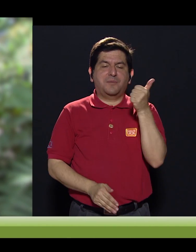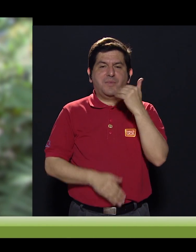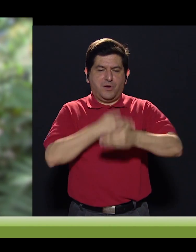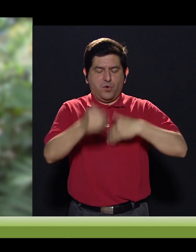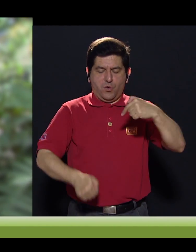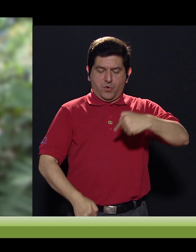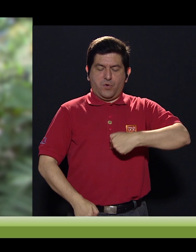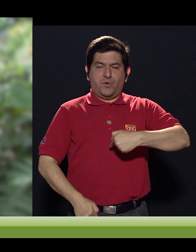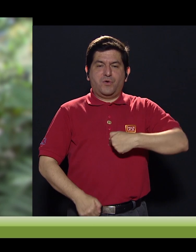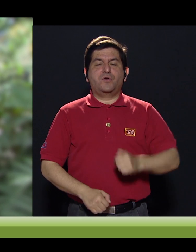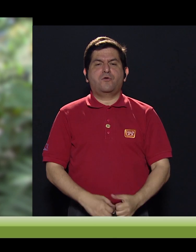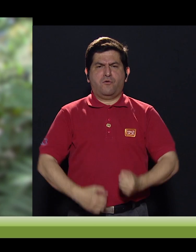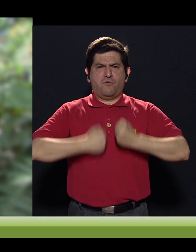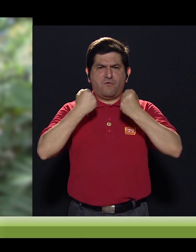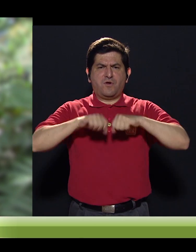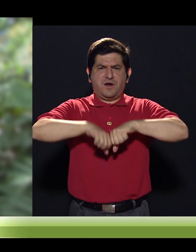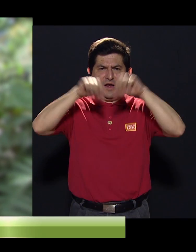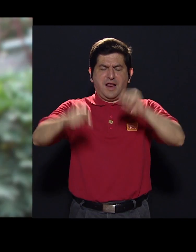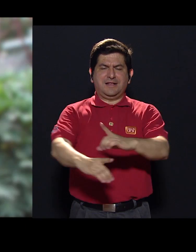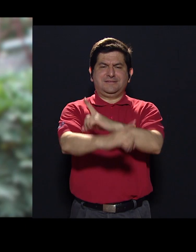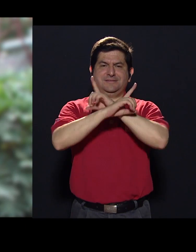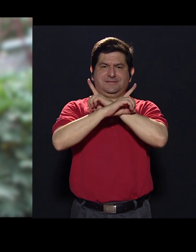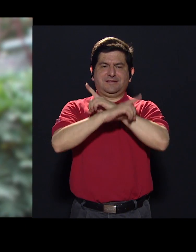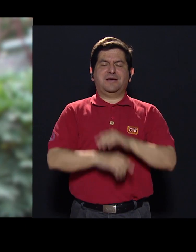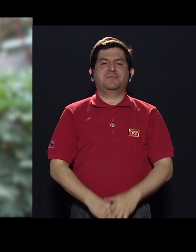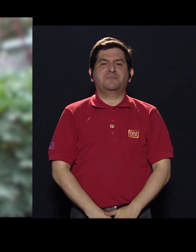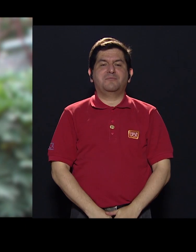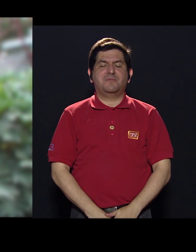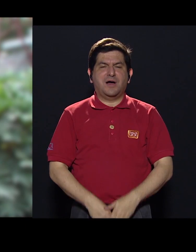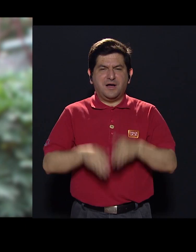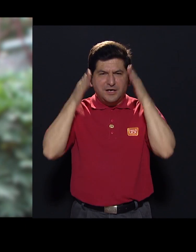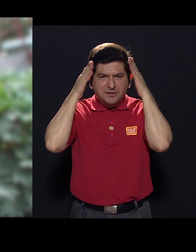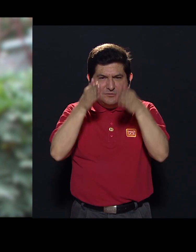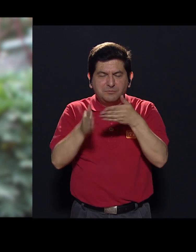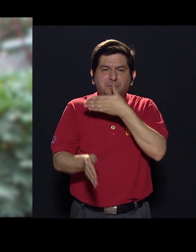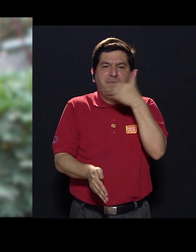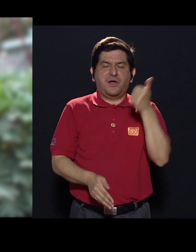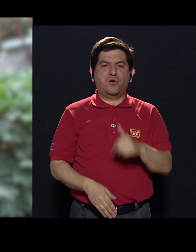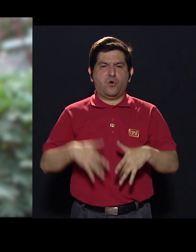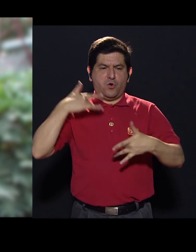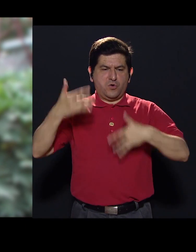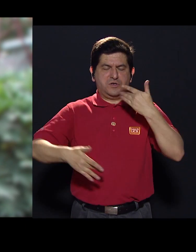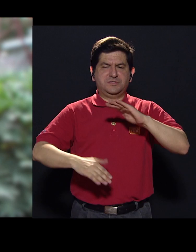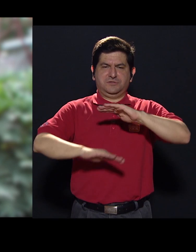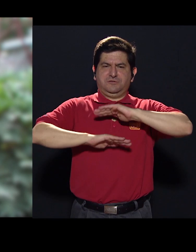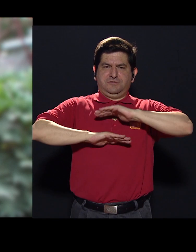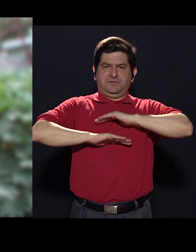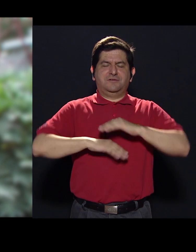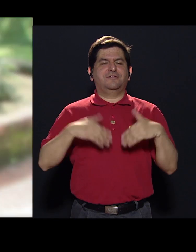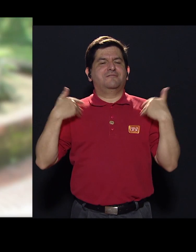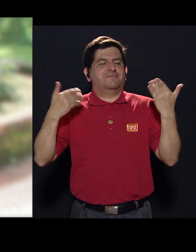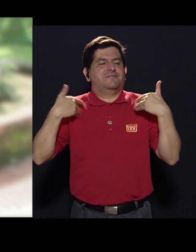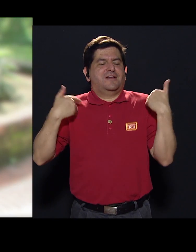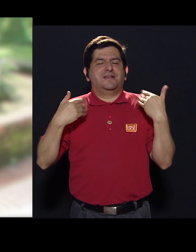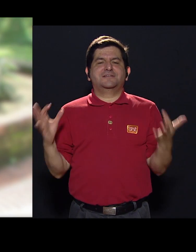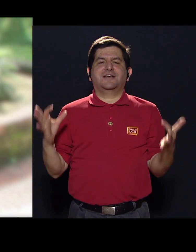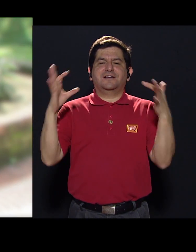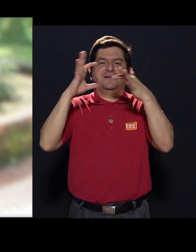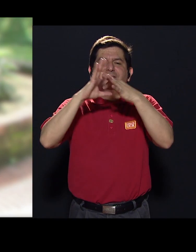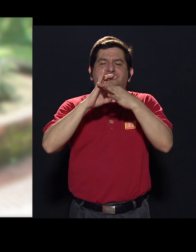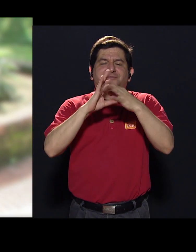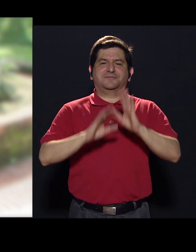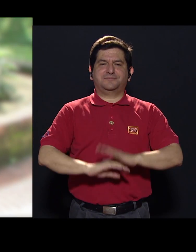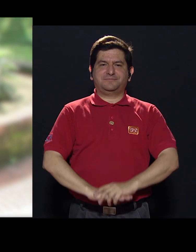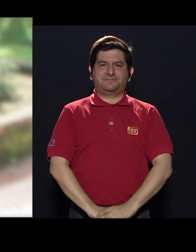sueño, mejor digestión, fortalecimiento del sistema inmunológico, mayor concentración, sentimiento de plenitud,